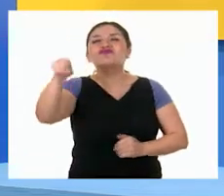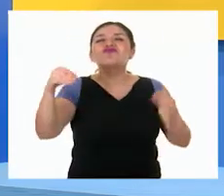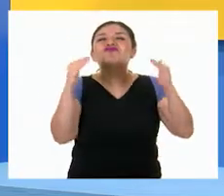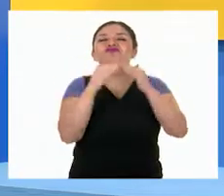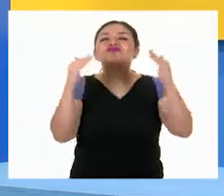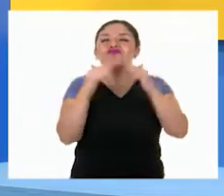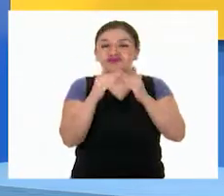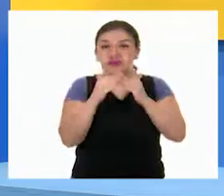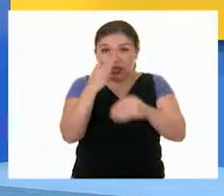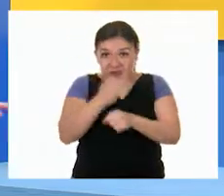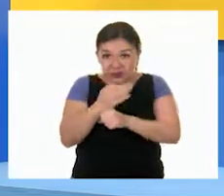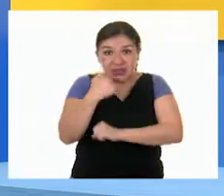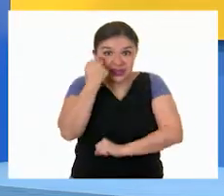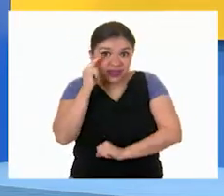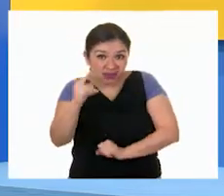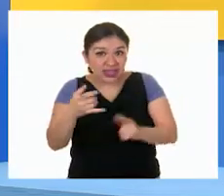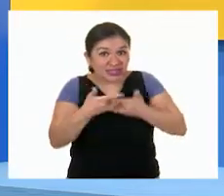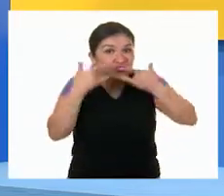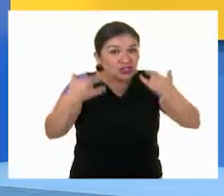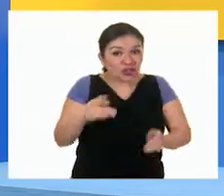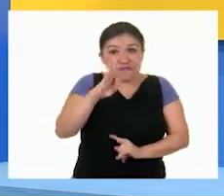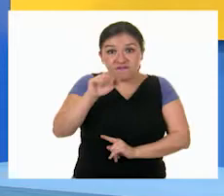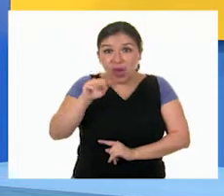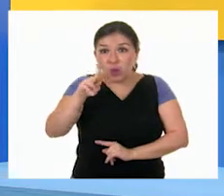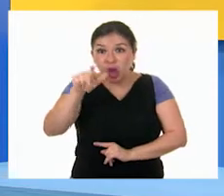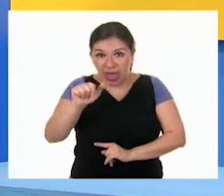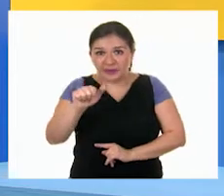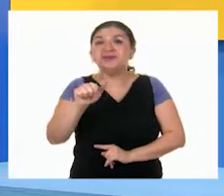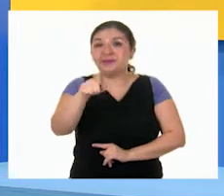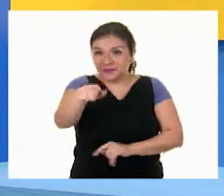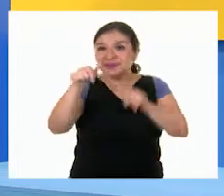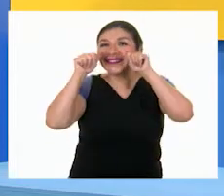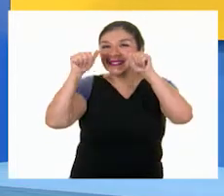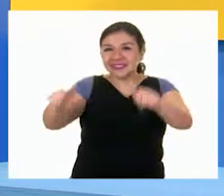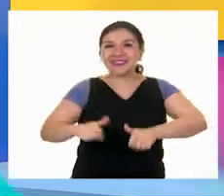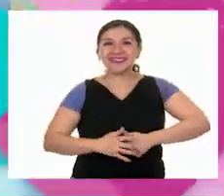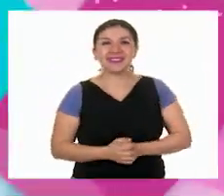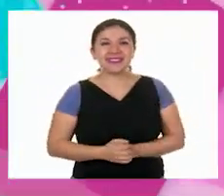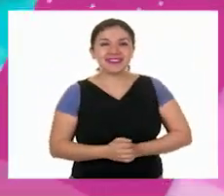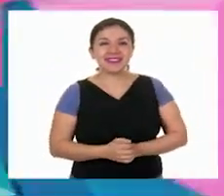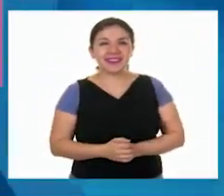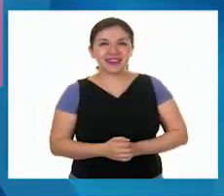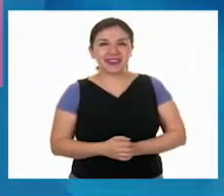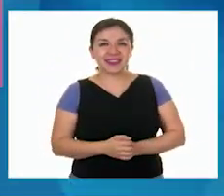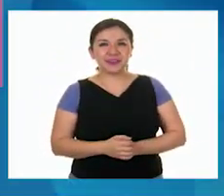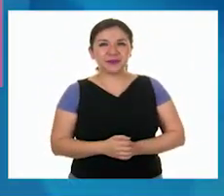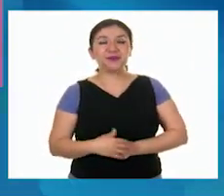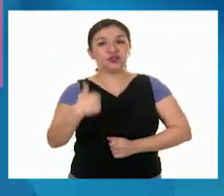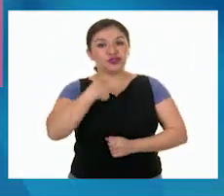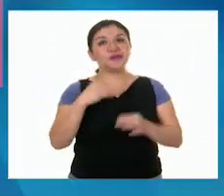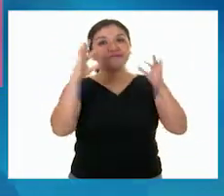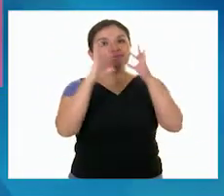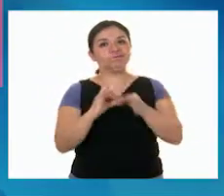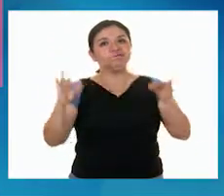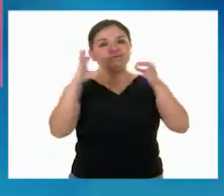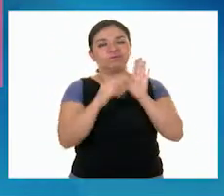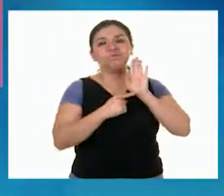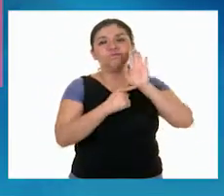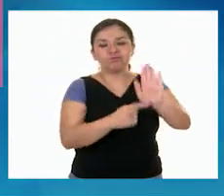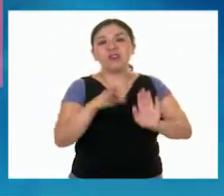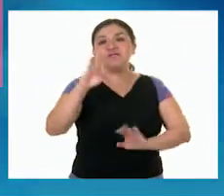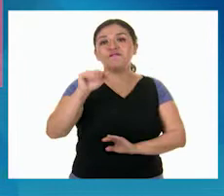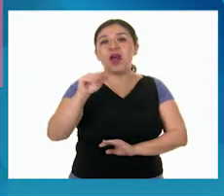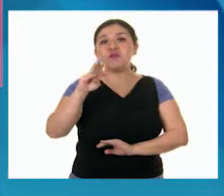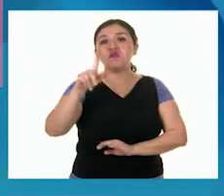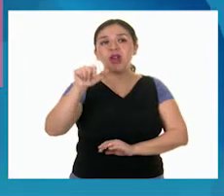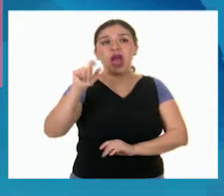niñas y niños, les gustaría escuchar una? Sí. Bueno, pues vamos a poner mucha atención. Les voy a presentar una fábula